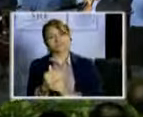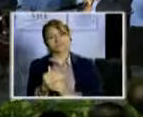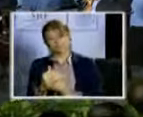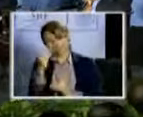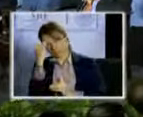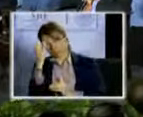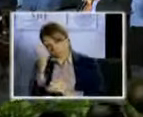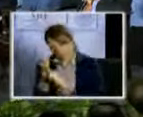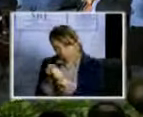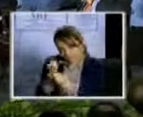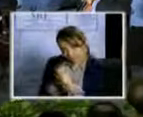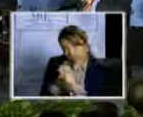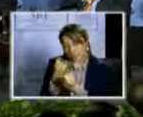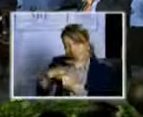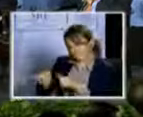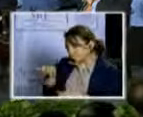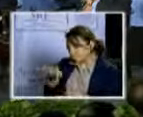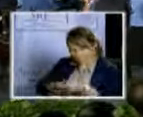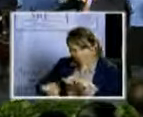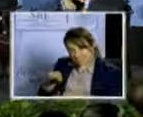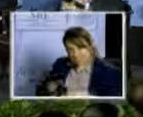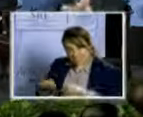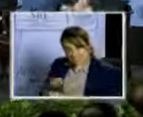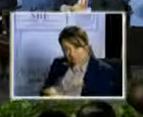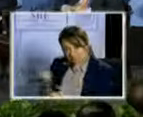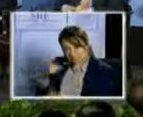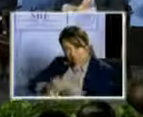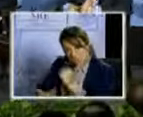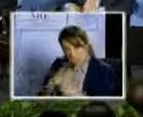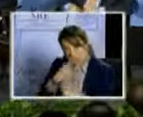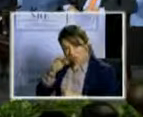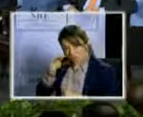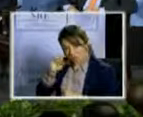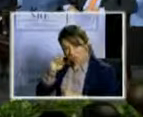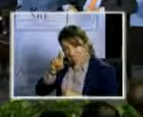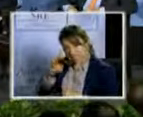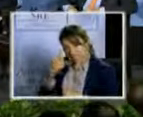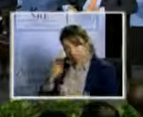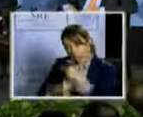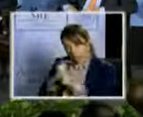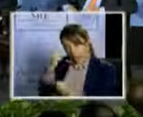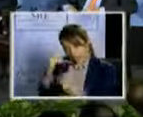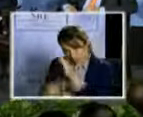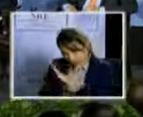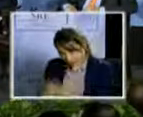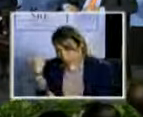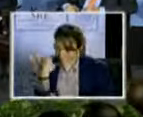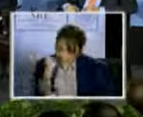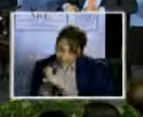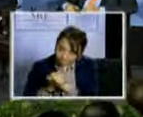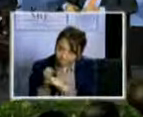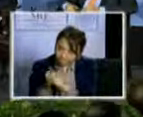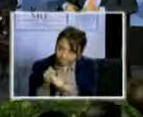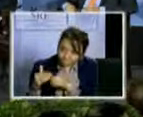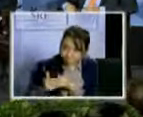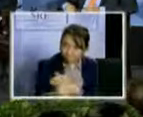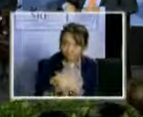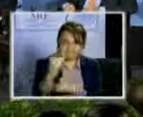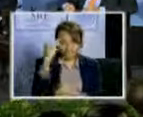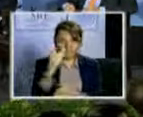armas químicas en Siria, en el año 2013, en el 2013. Y tengo que decir que a mí,